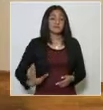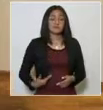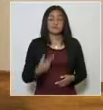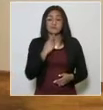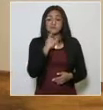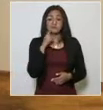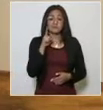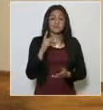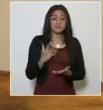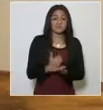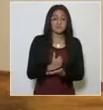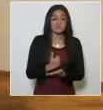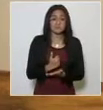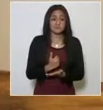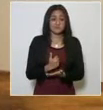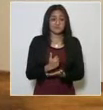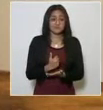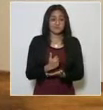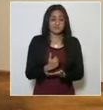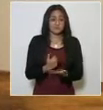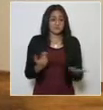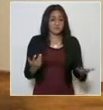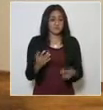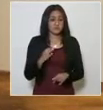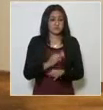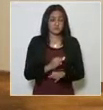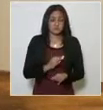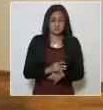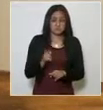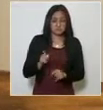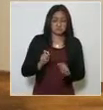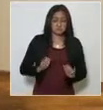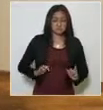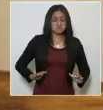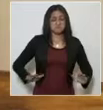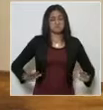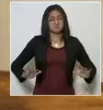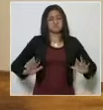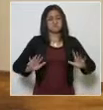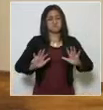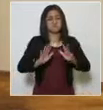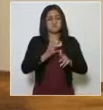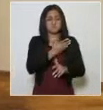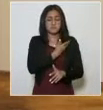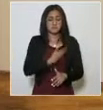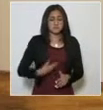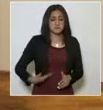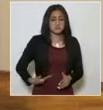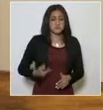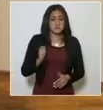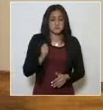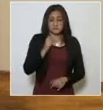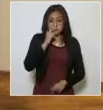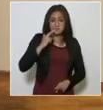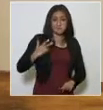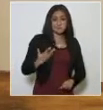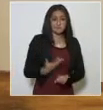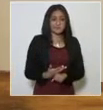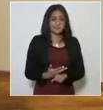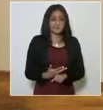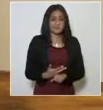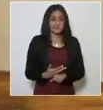Obrador. Y a hoy se gobierna. Y se tiene que tener actos de